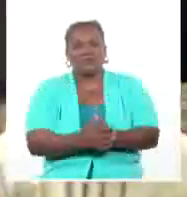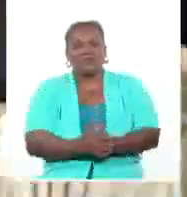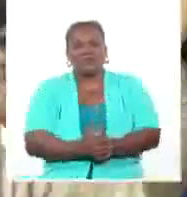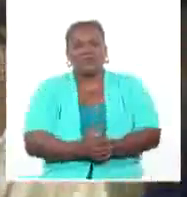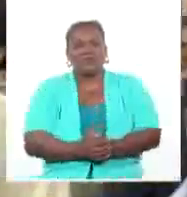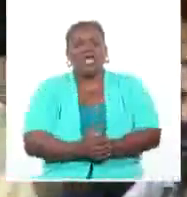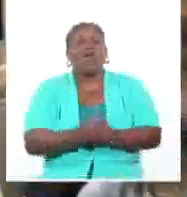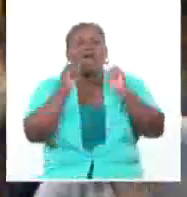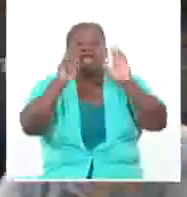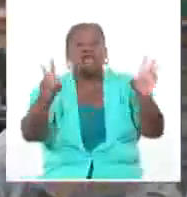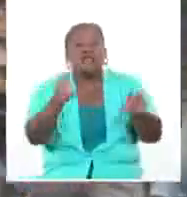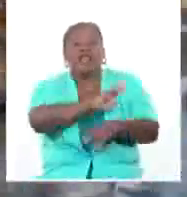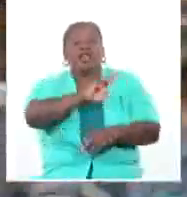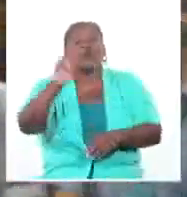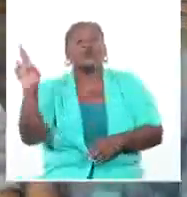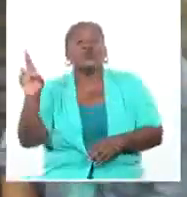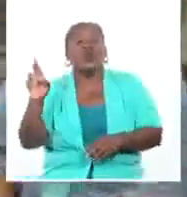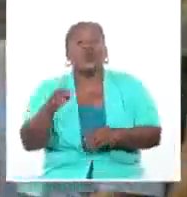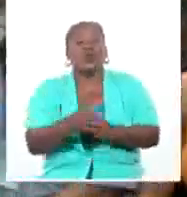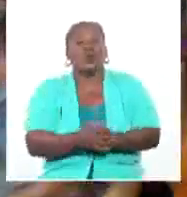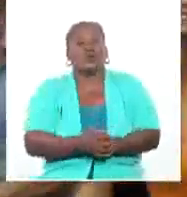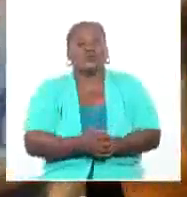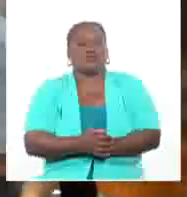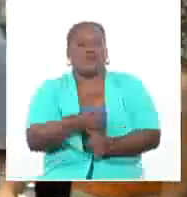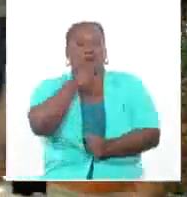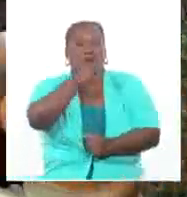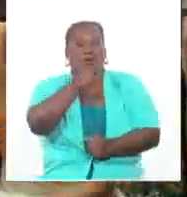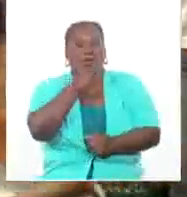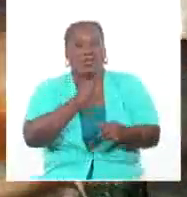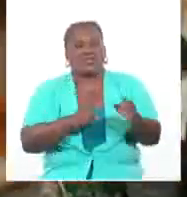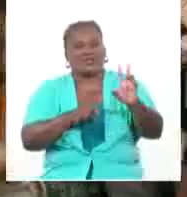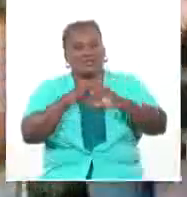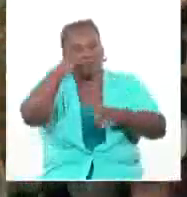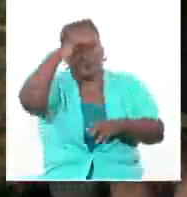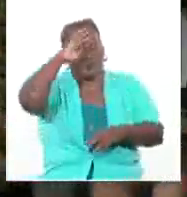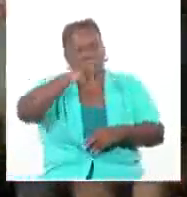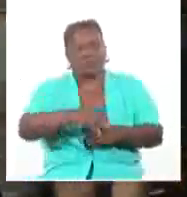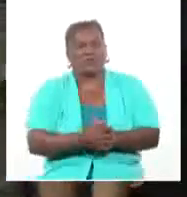Lía González, Sistema Informativo de la Televisión Cubana.